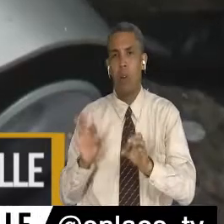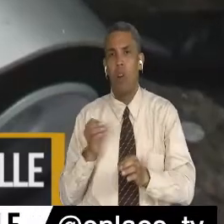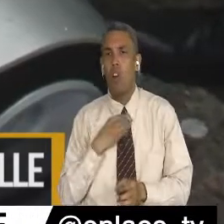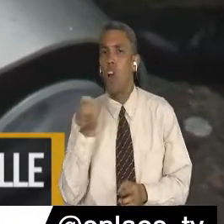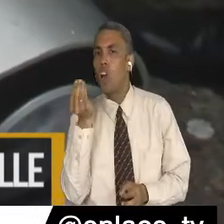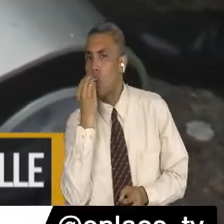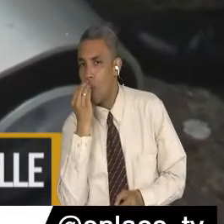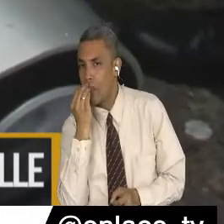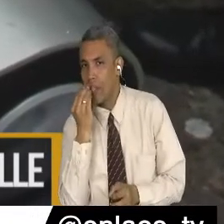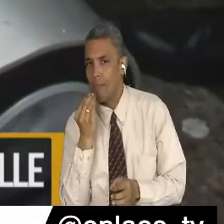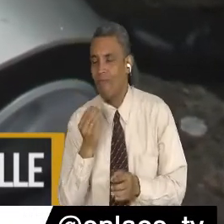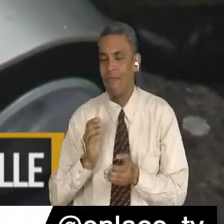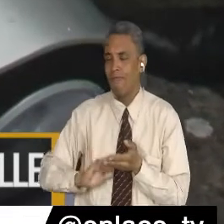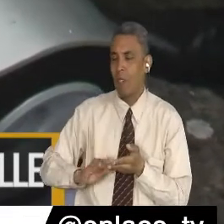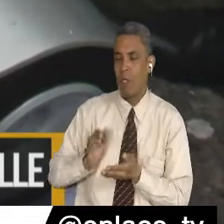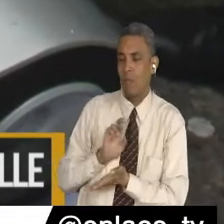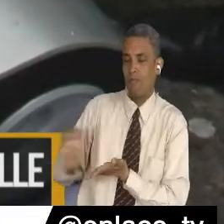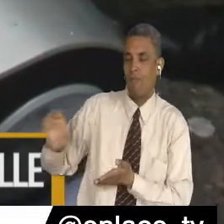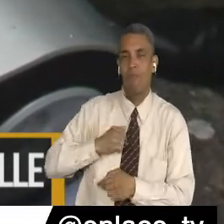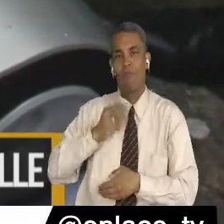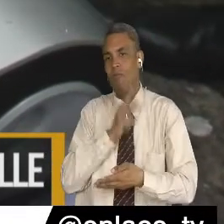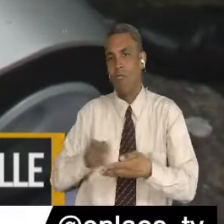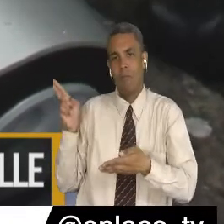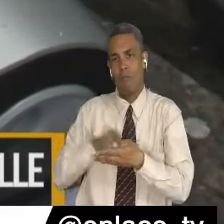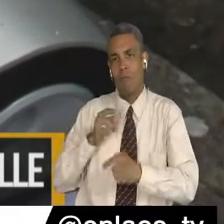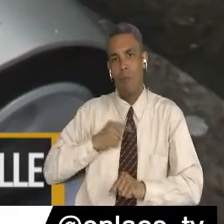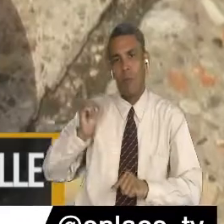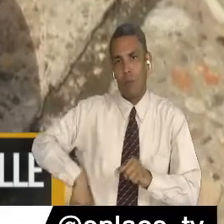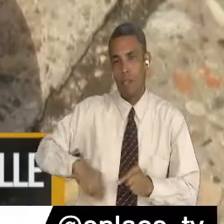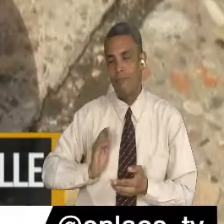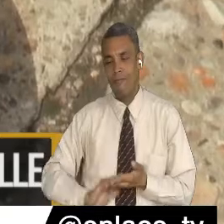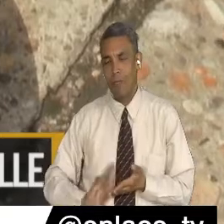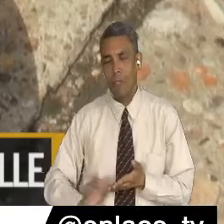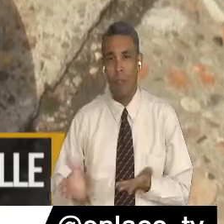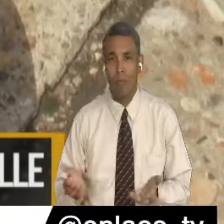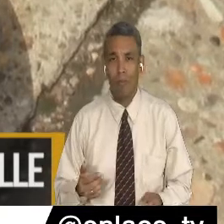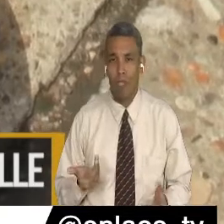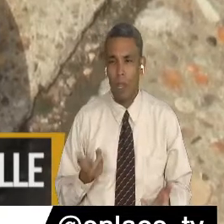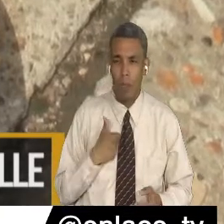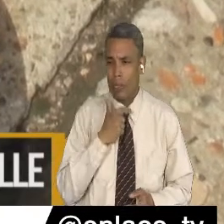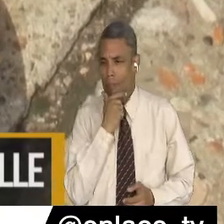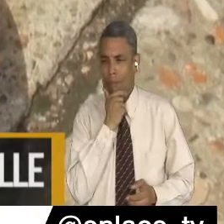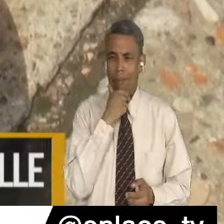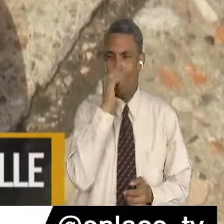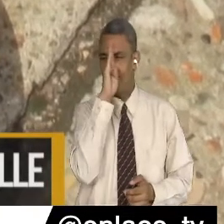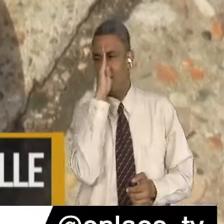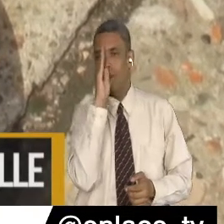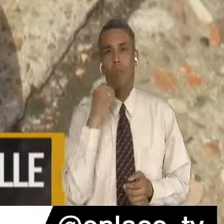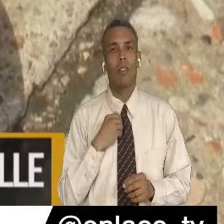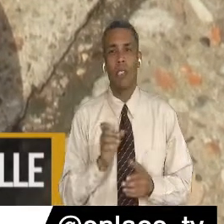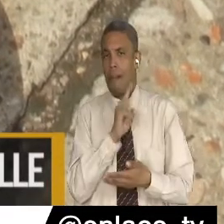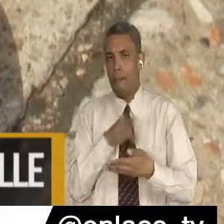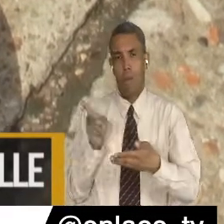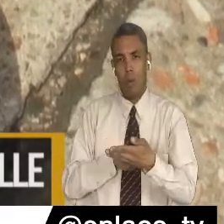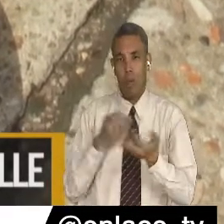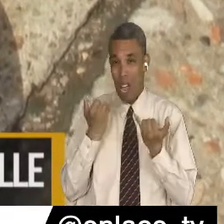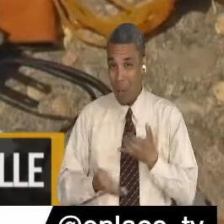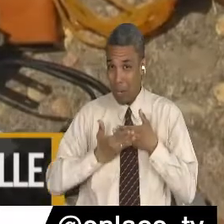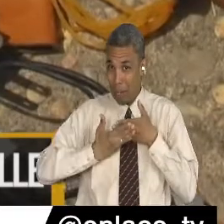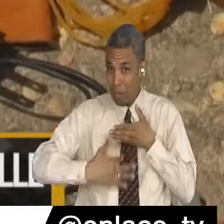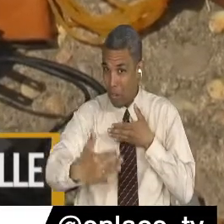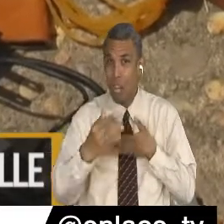caleta. Entonces, para omitir nosotros este paso y por no volver a un procedimiento engorroso, no se admite ningún tipo de esto,